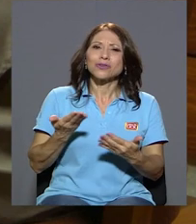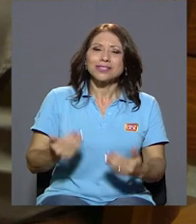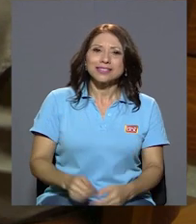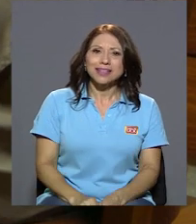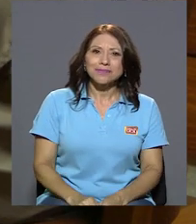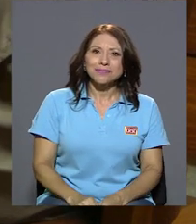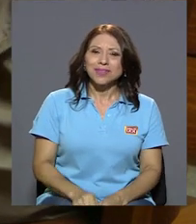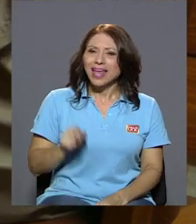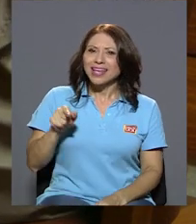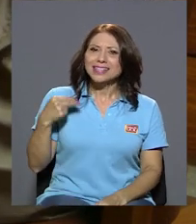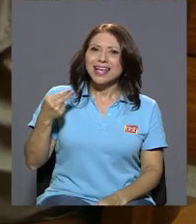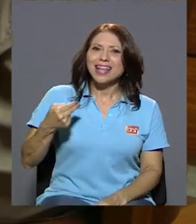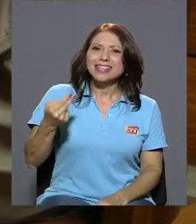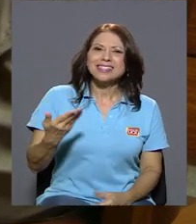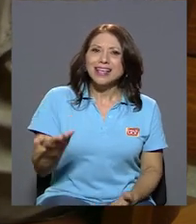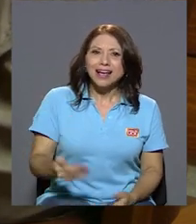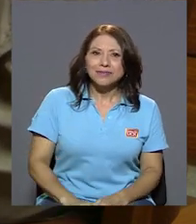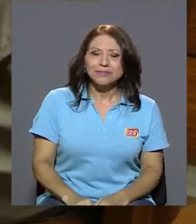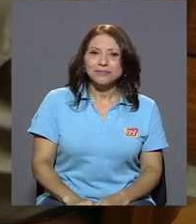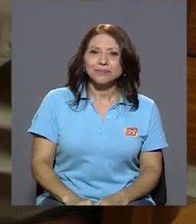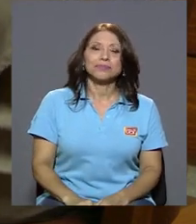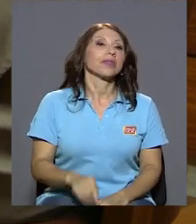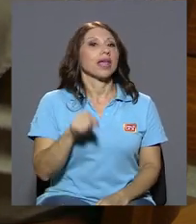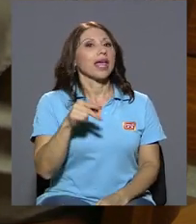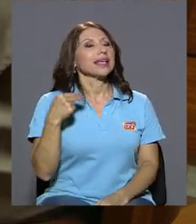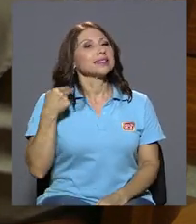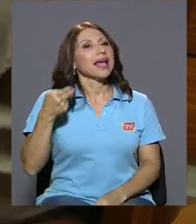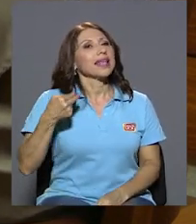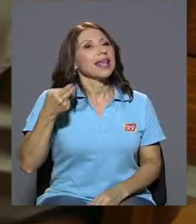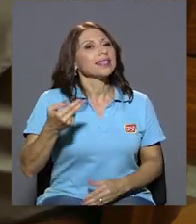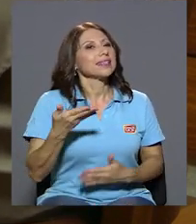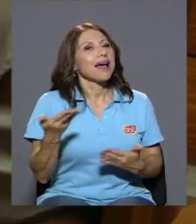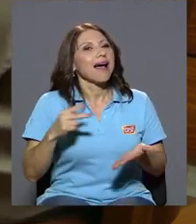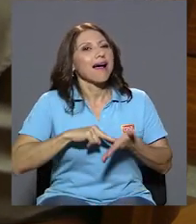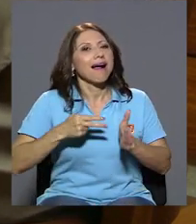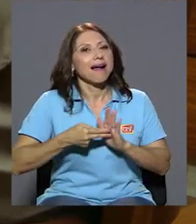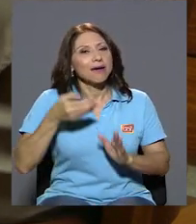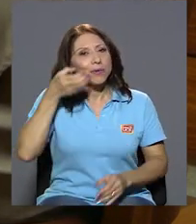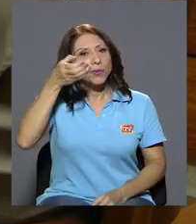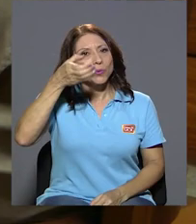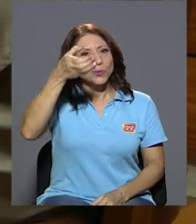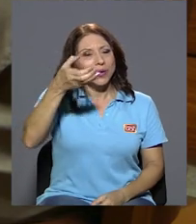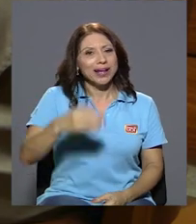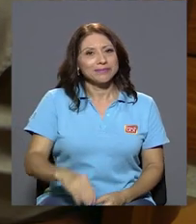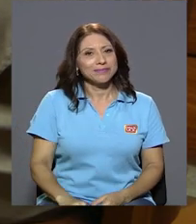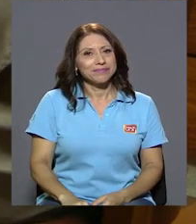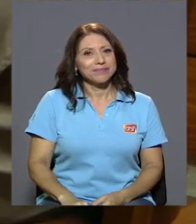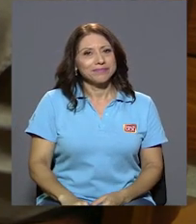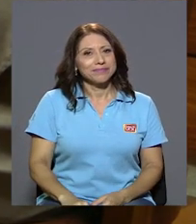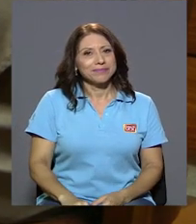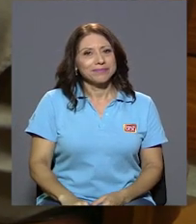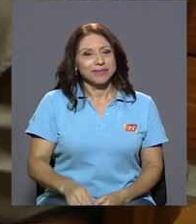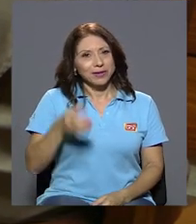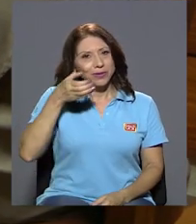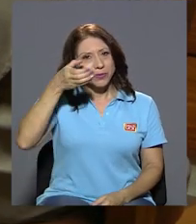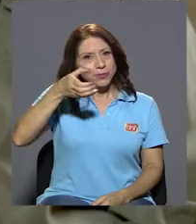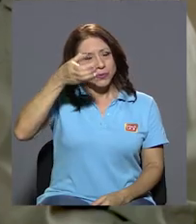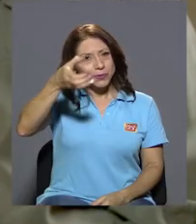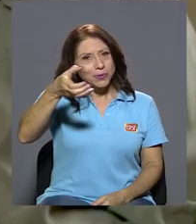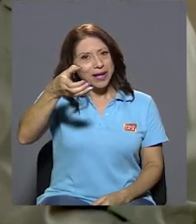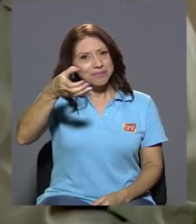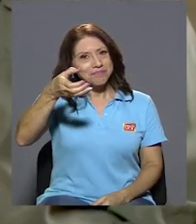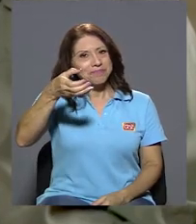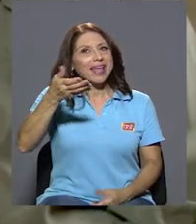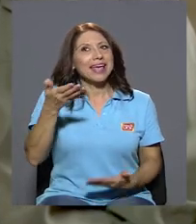consiste esta herencia esa herencia bueno cultura cultura es es